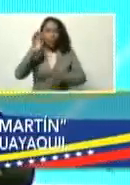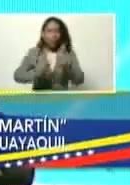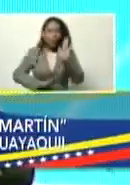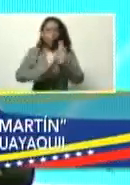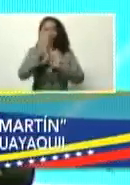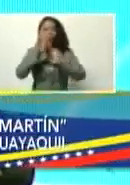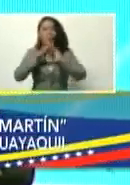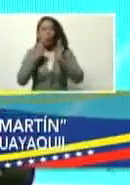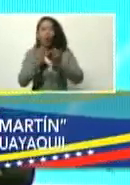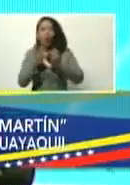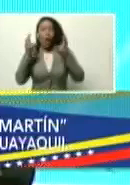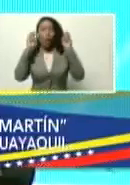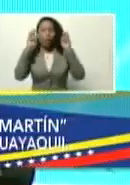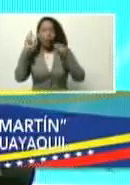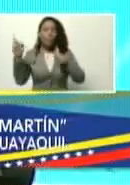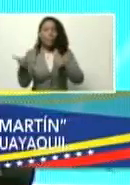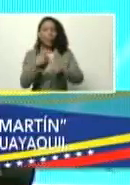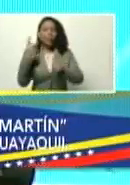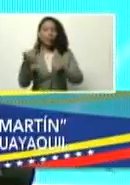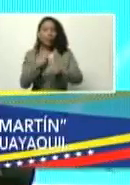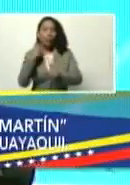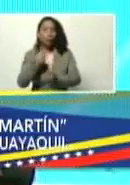que los temas principales